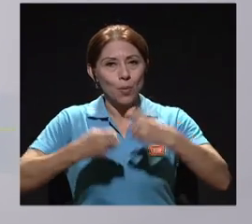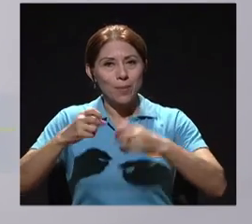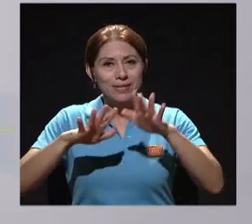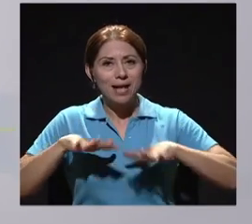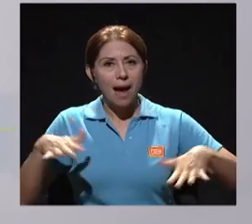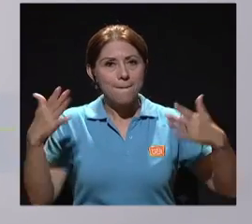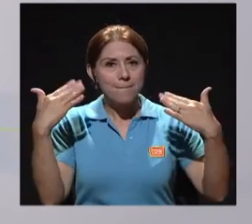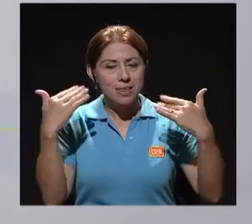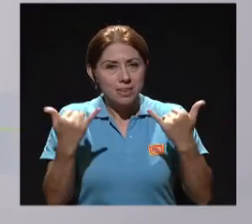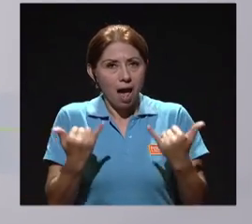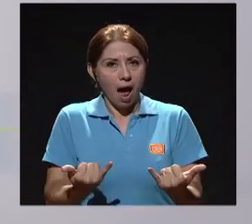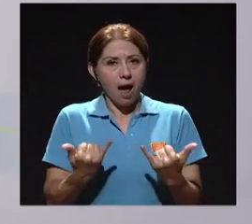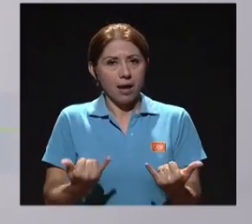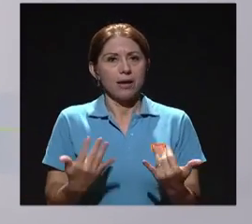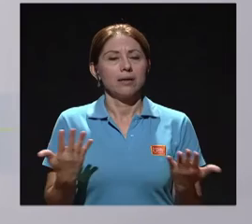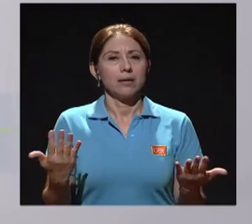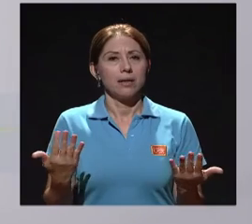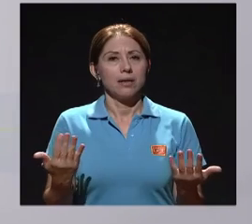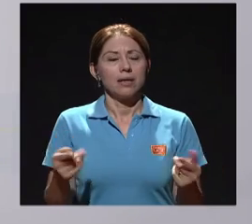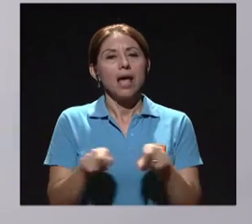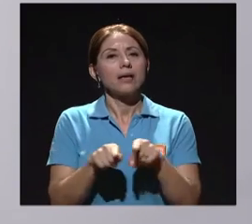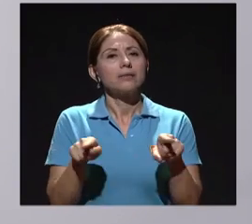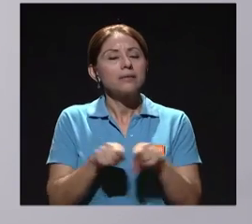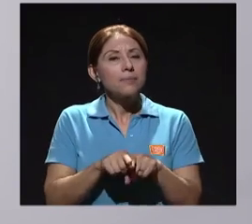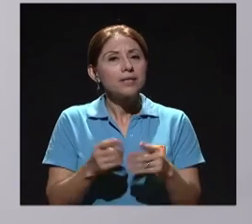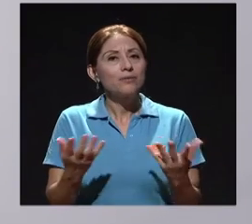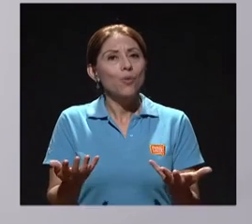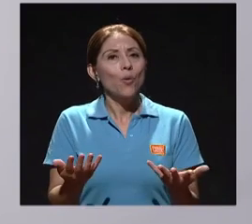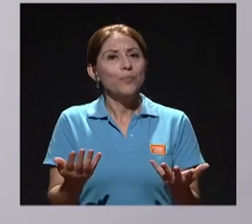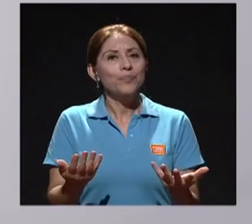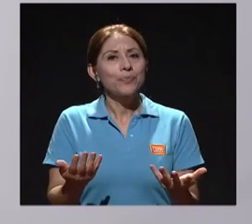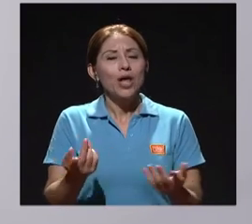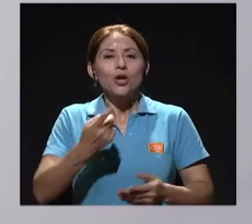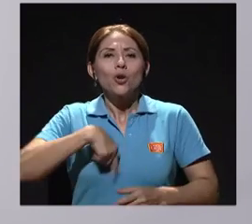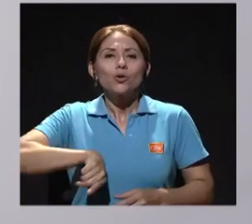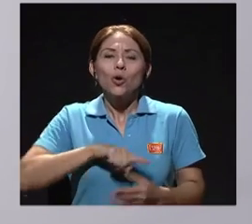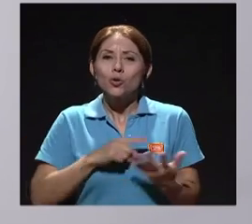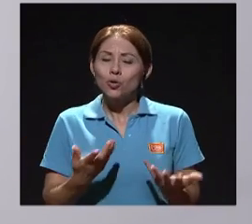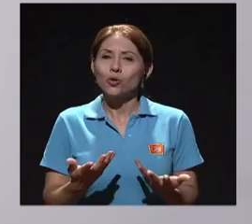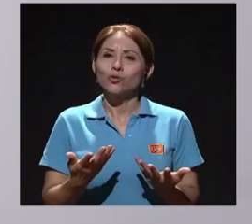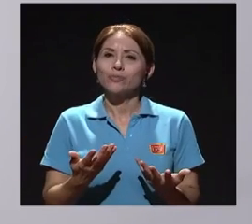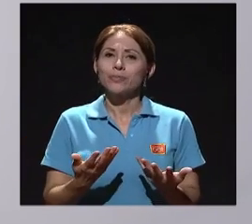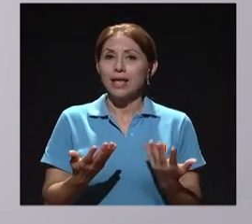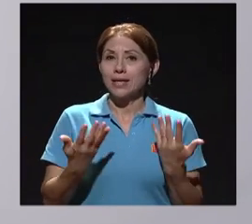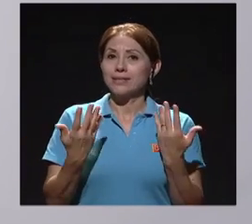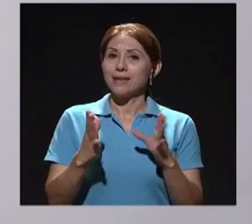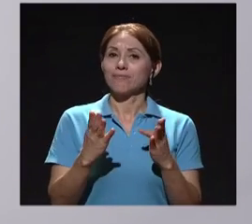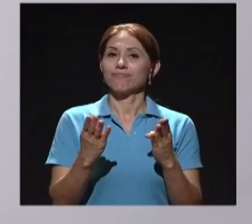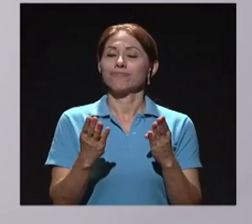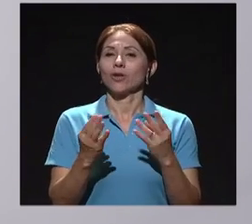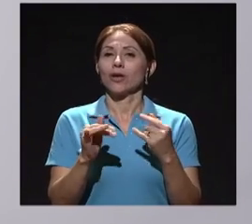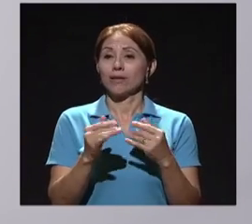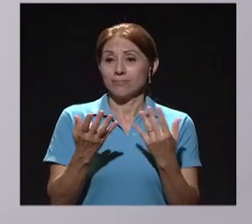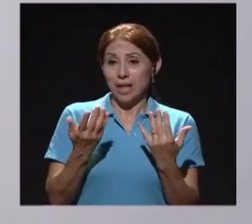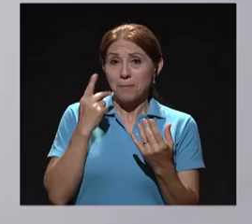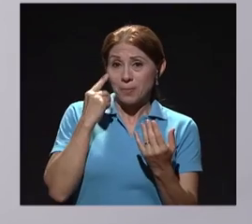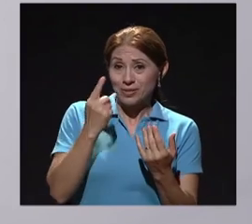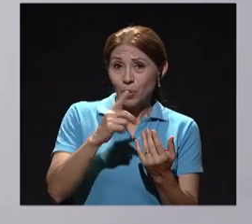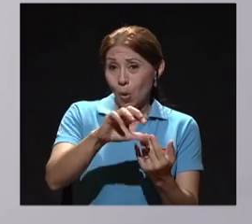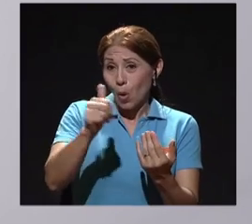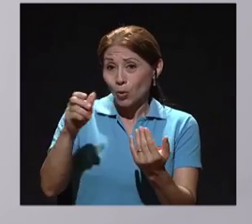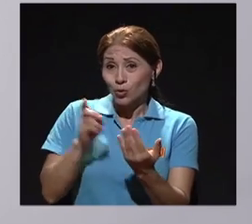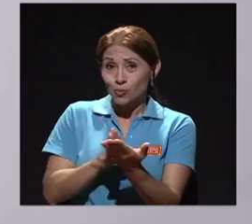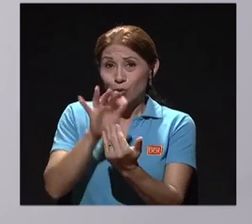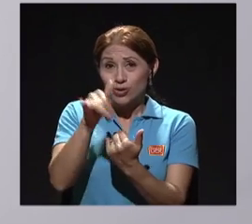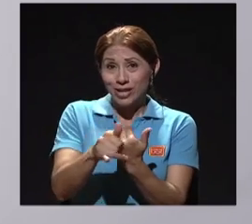en día y así mismo le cerramos el camino a otras iniciativas que se han presentado a la corriente